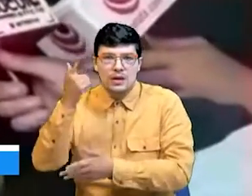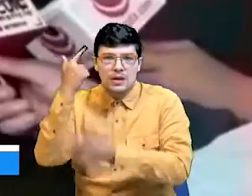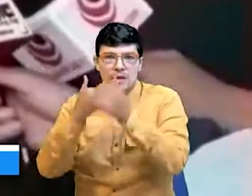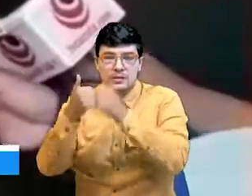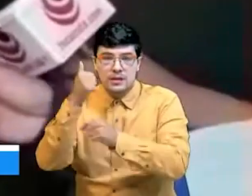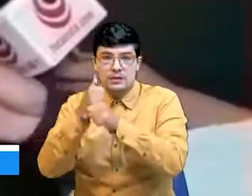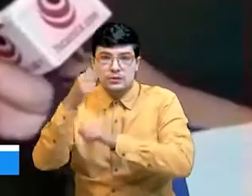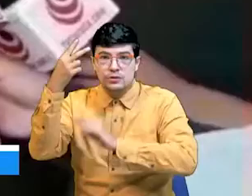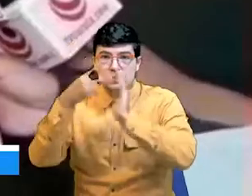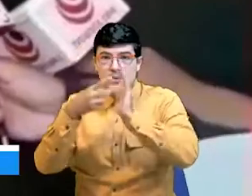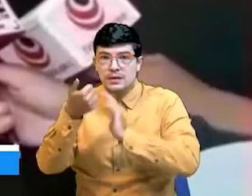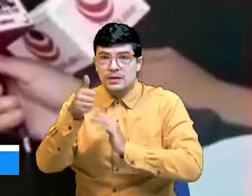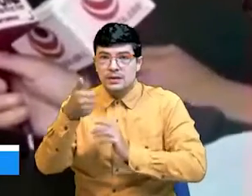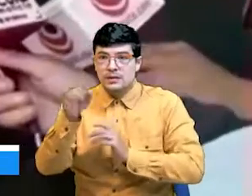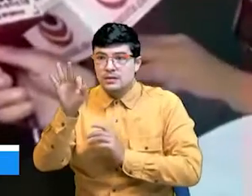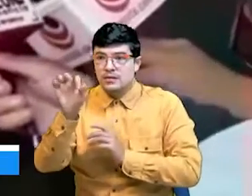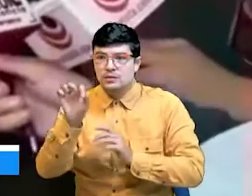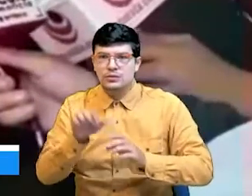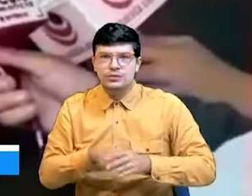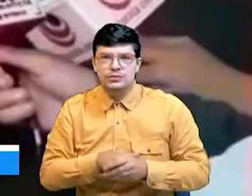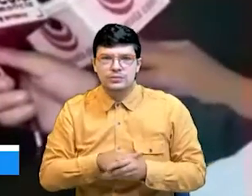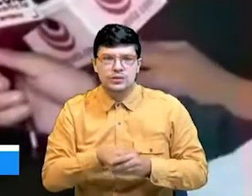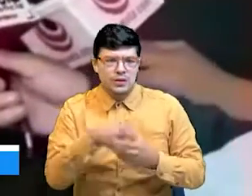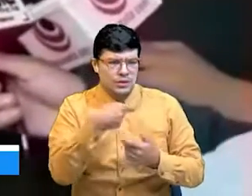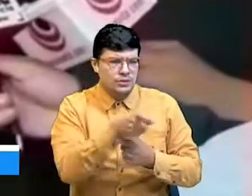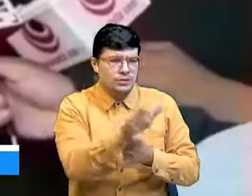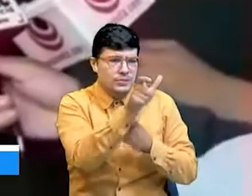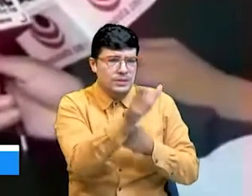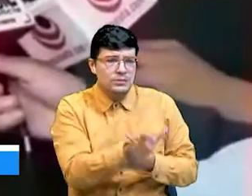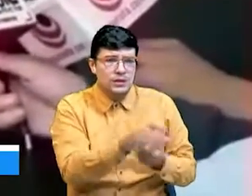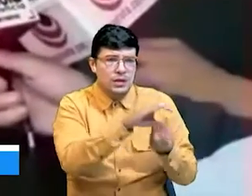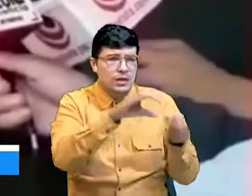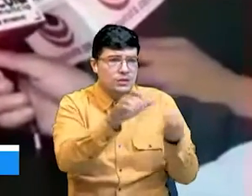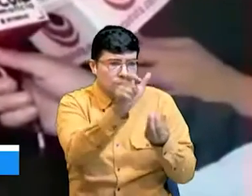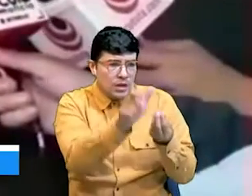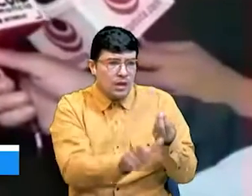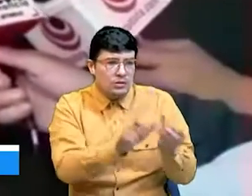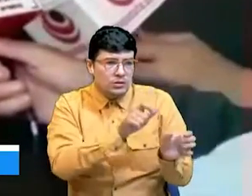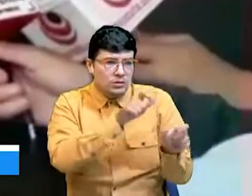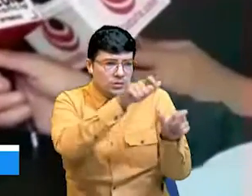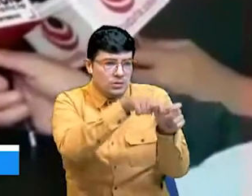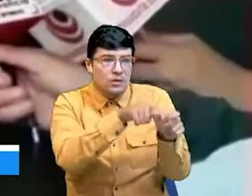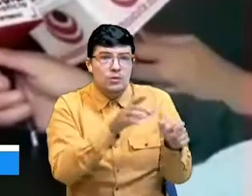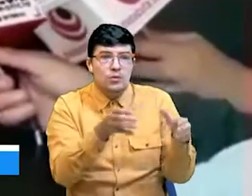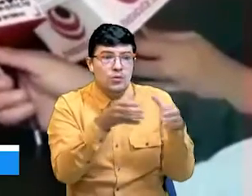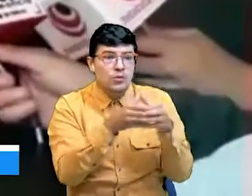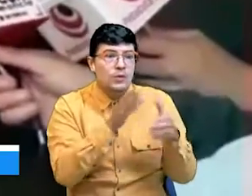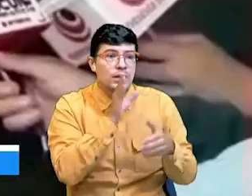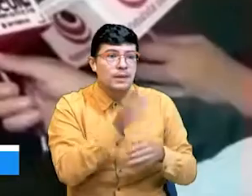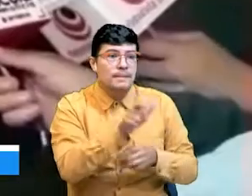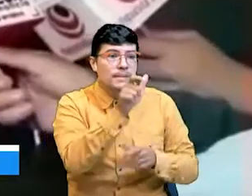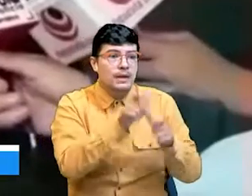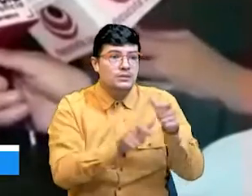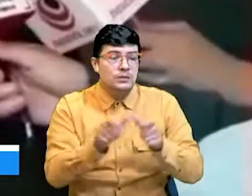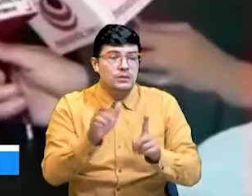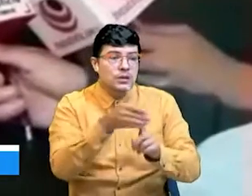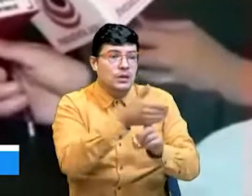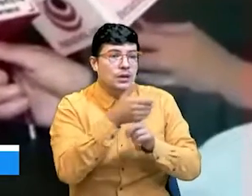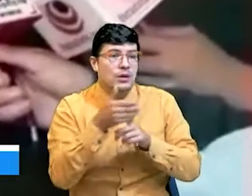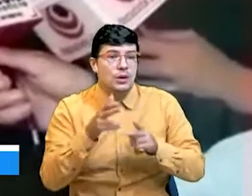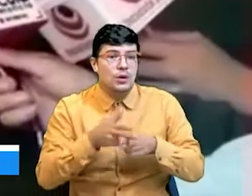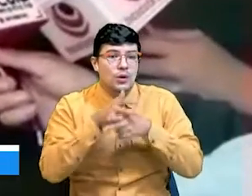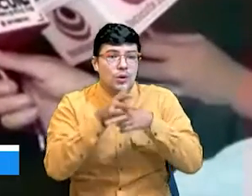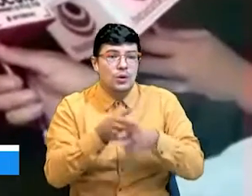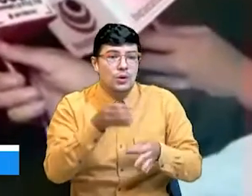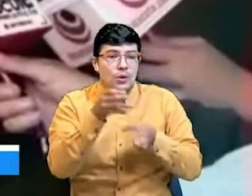2018. Este ciudadano sería o haría parte de un grupo de personas que protegerían